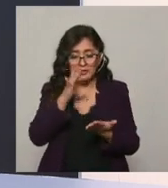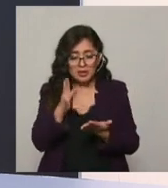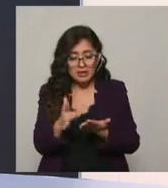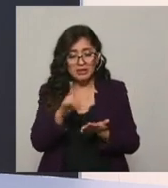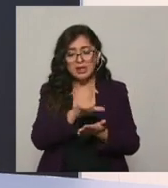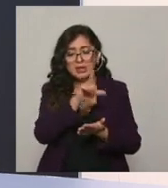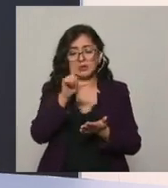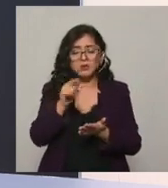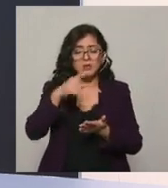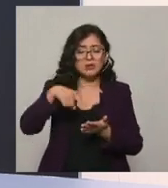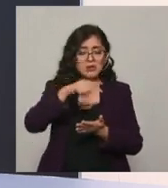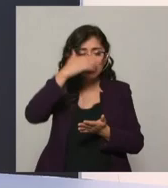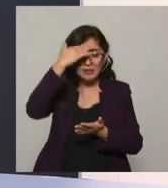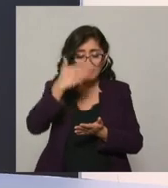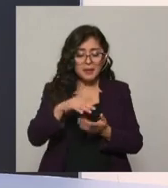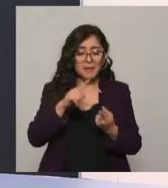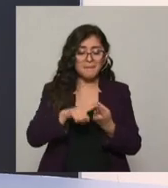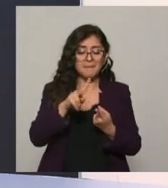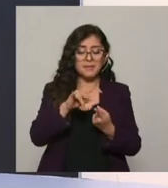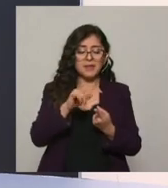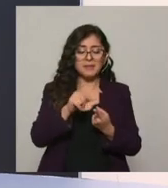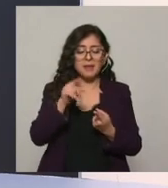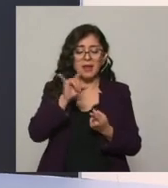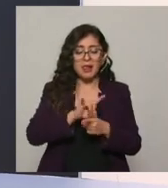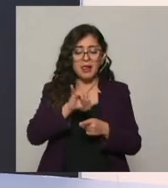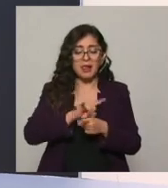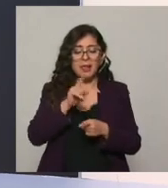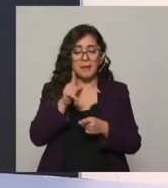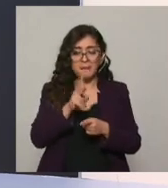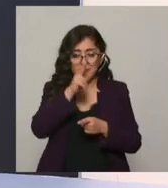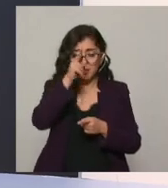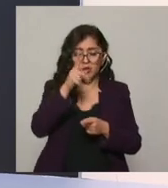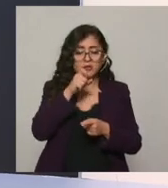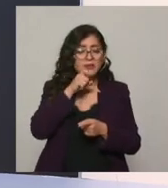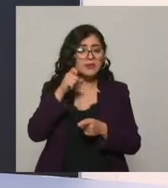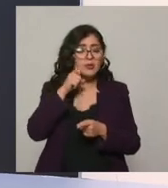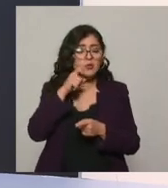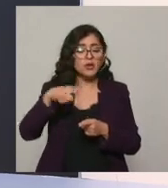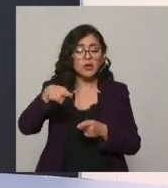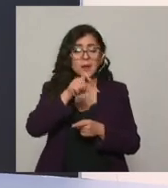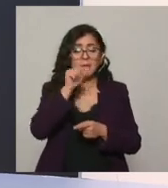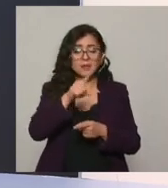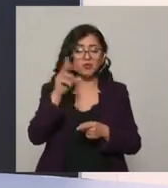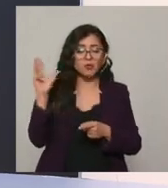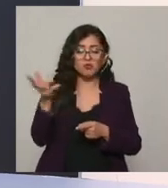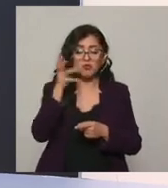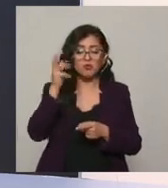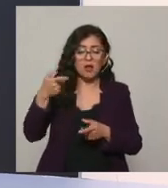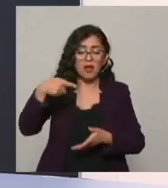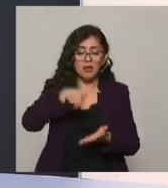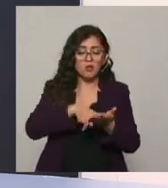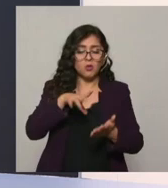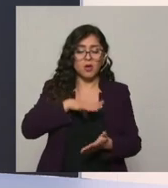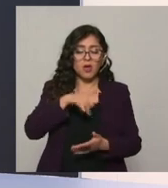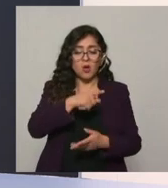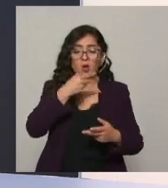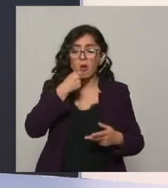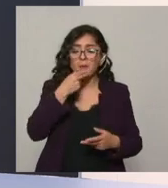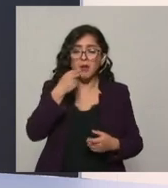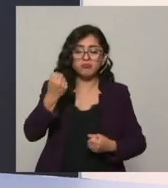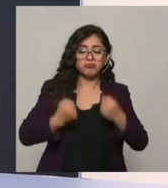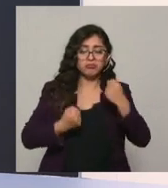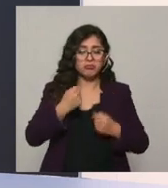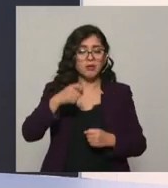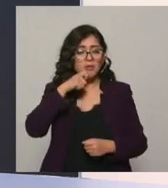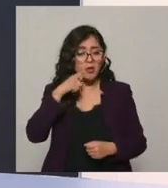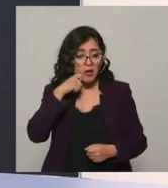ocurría eso, que metían a la víctima de una violación sexual en la misma patrulla donde iba el violador. Entonces, bueno, que así lo comparan en tu